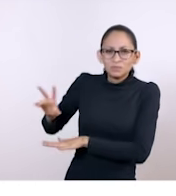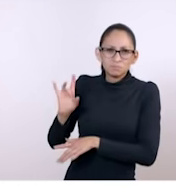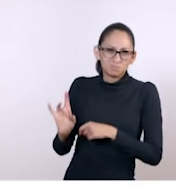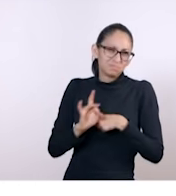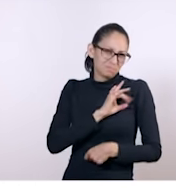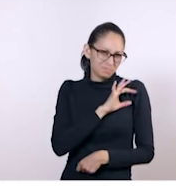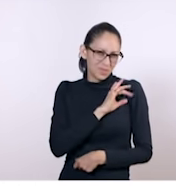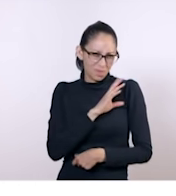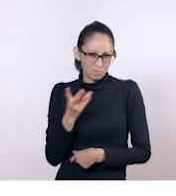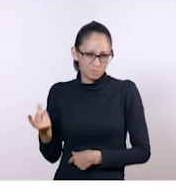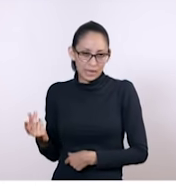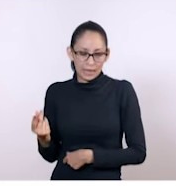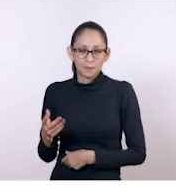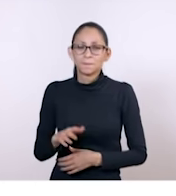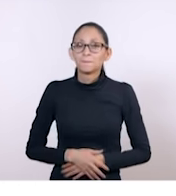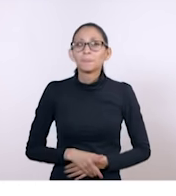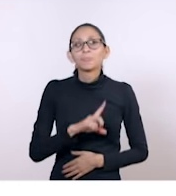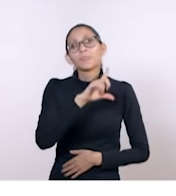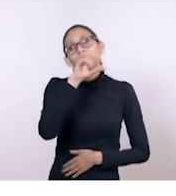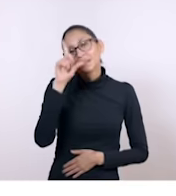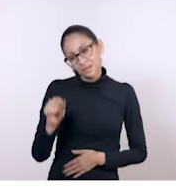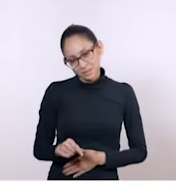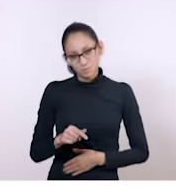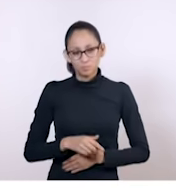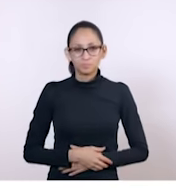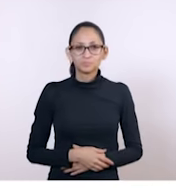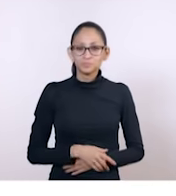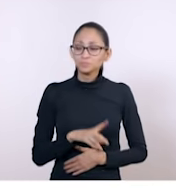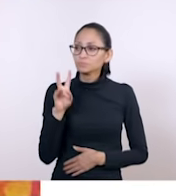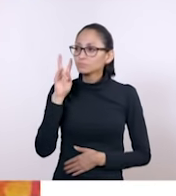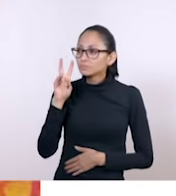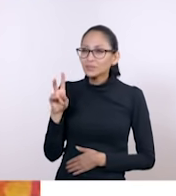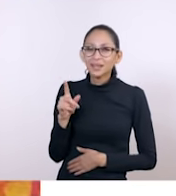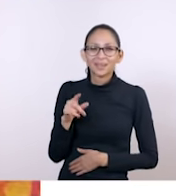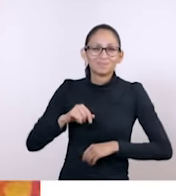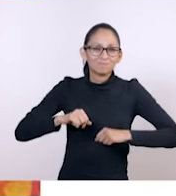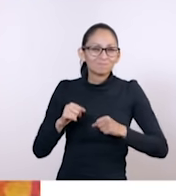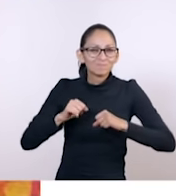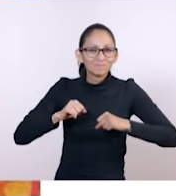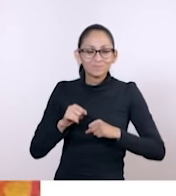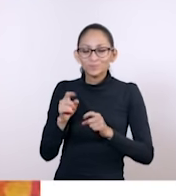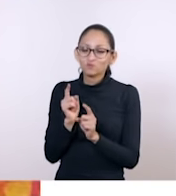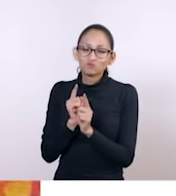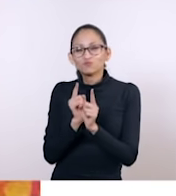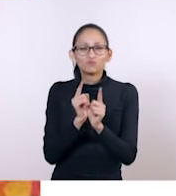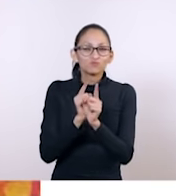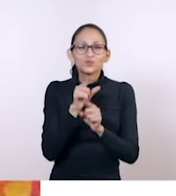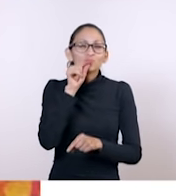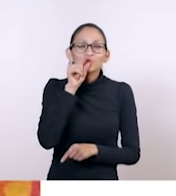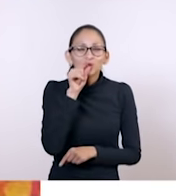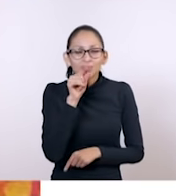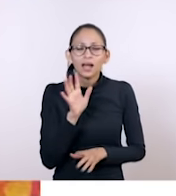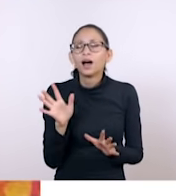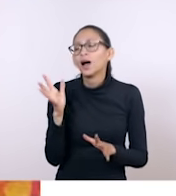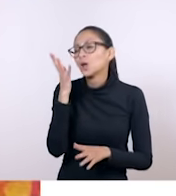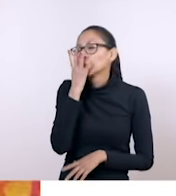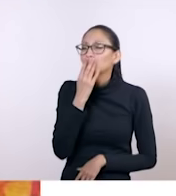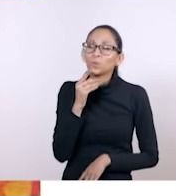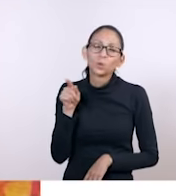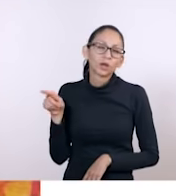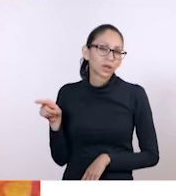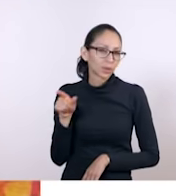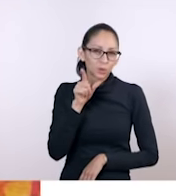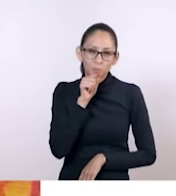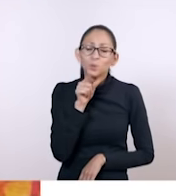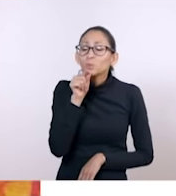día en los cuentos, siempre llega ese día. Llegó el mal hora del corral, miró salir a la gallinita que iba con sus pollitos. Ay, tan tiernos los